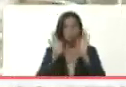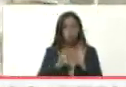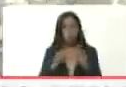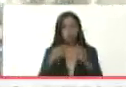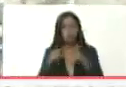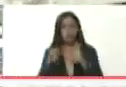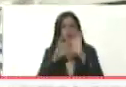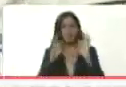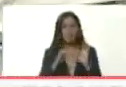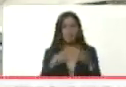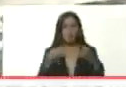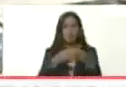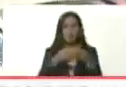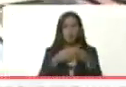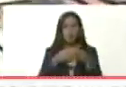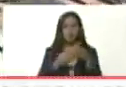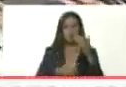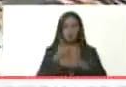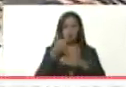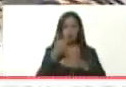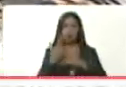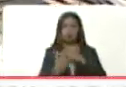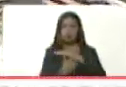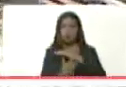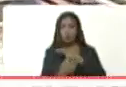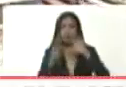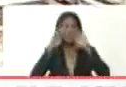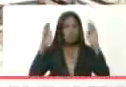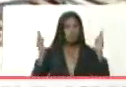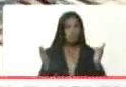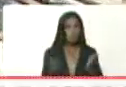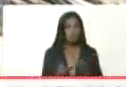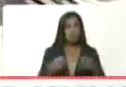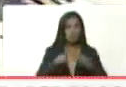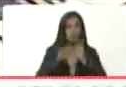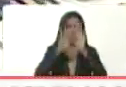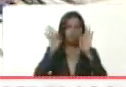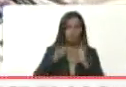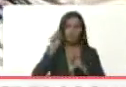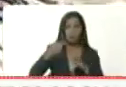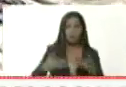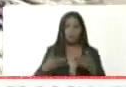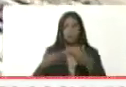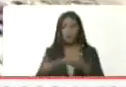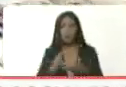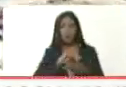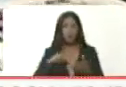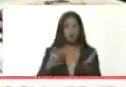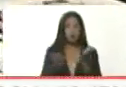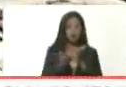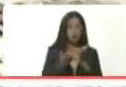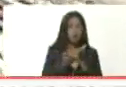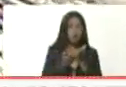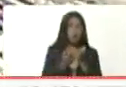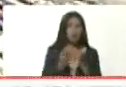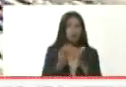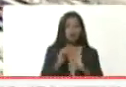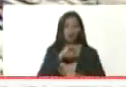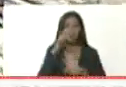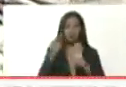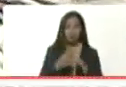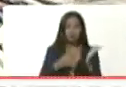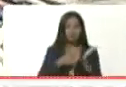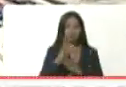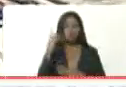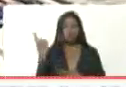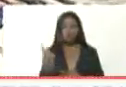son equipos de la más alta tecnología mundial que le entregamos nuestros estudiantes totalmente tweet o único y